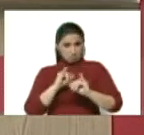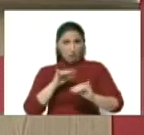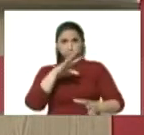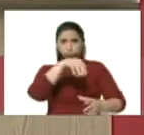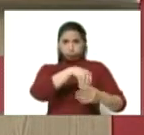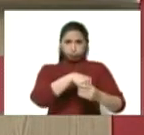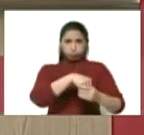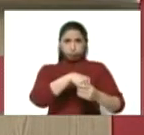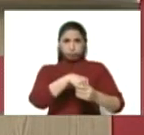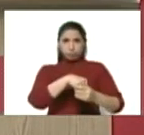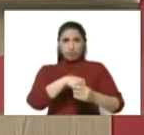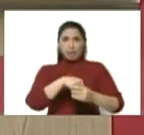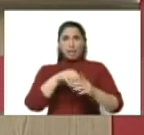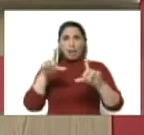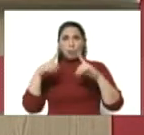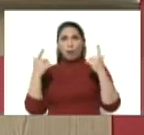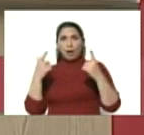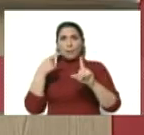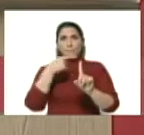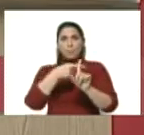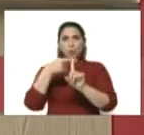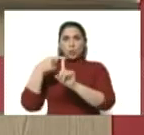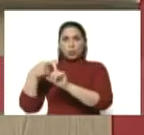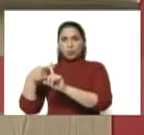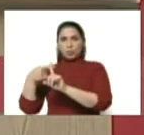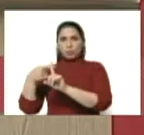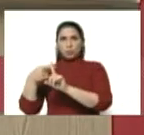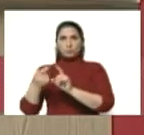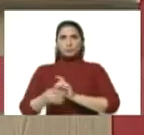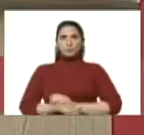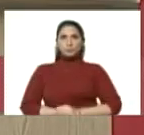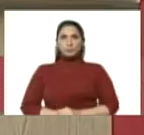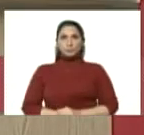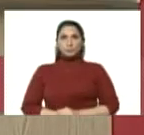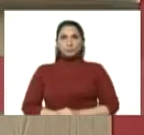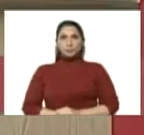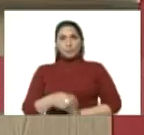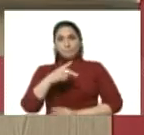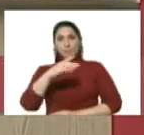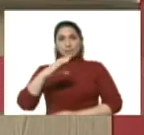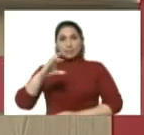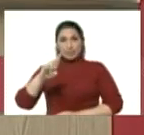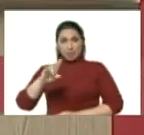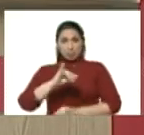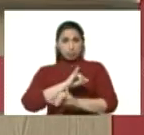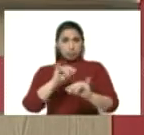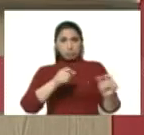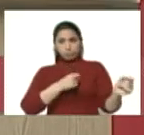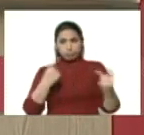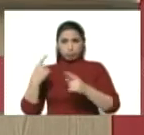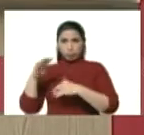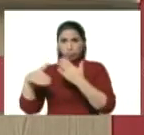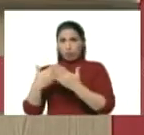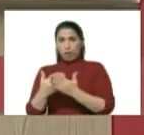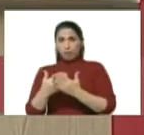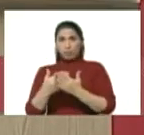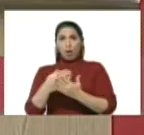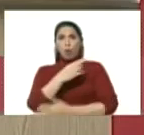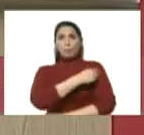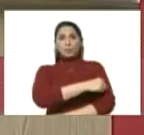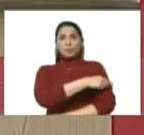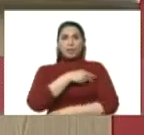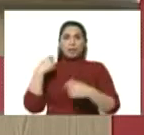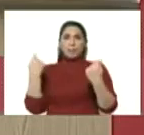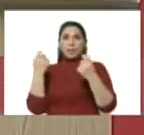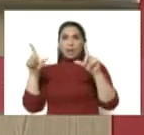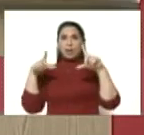cuarentena en Los Caracas y salió positivo a la PCR. Ya está trasladado al Hospital de Campaña de La Guaira. Es